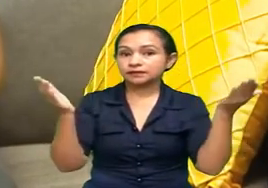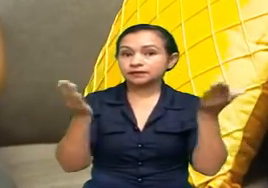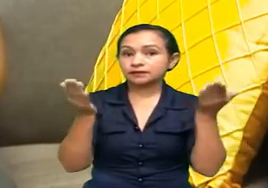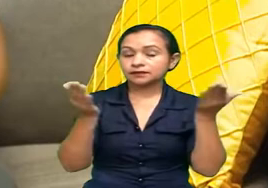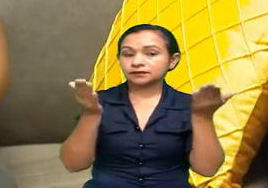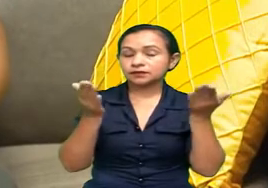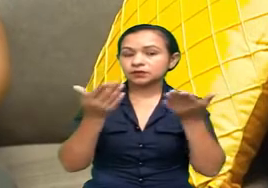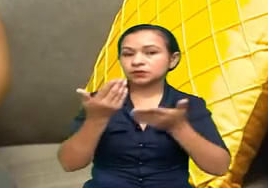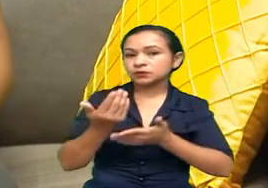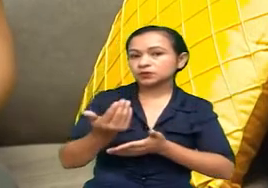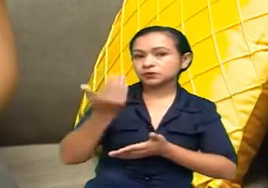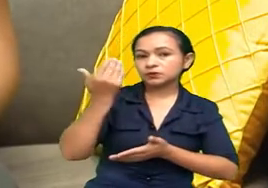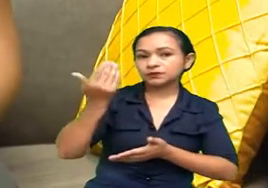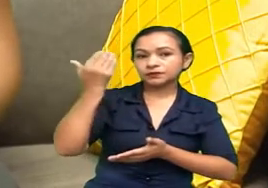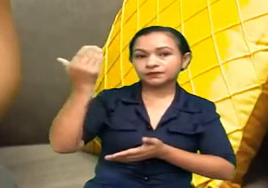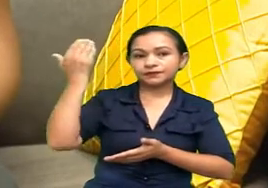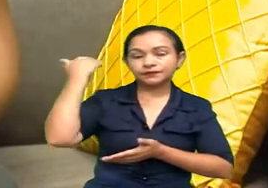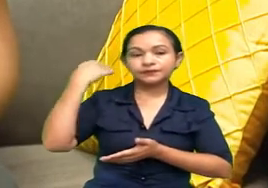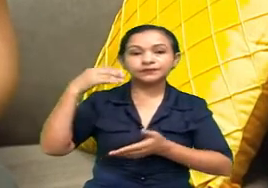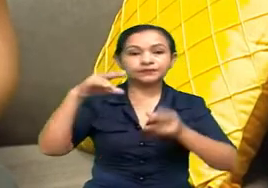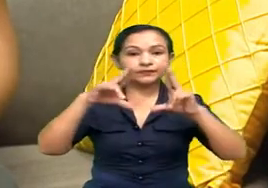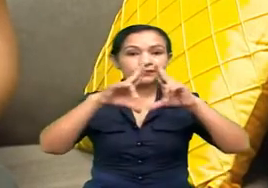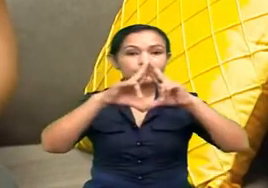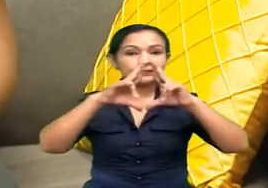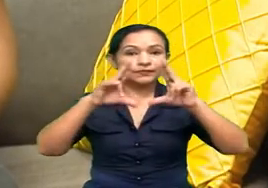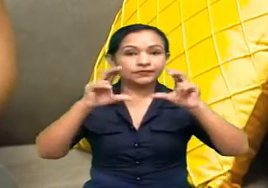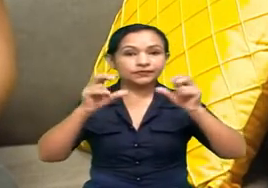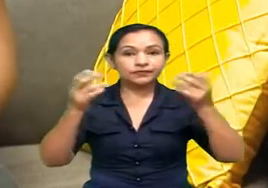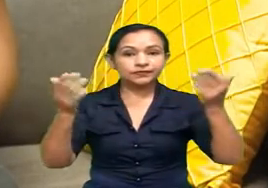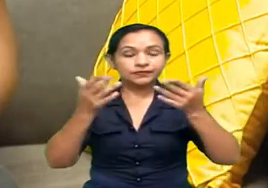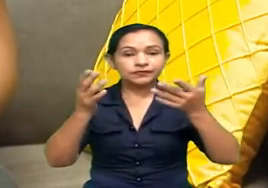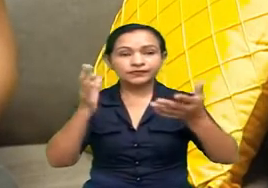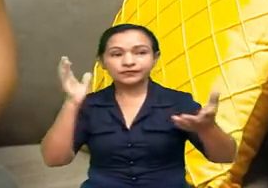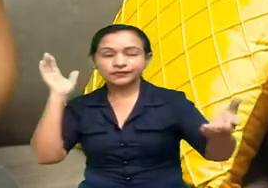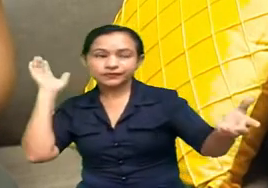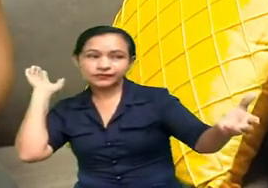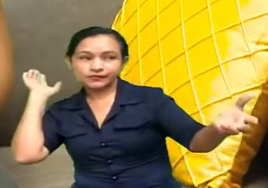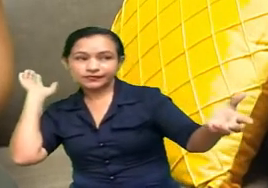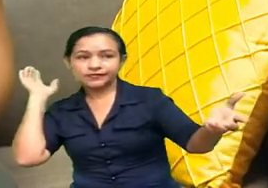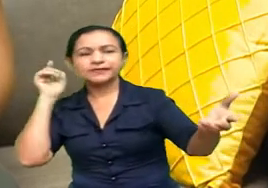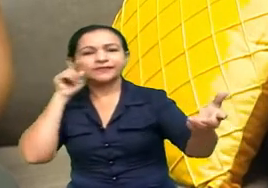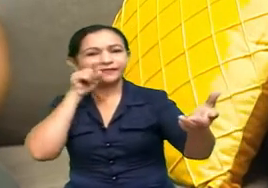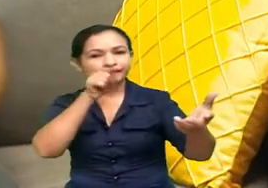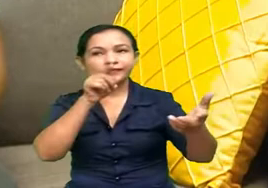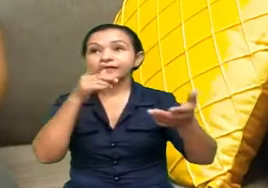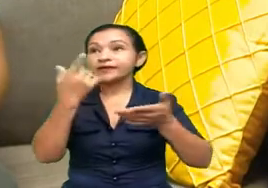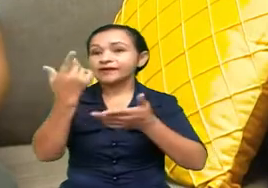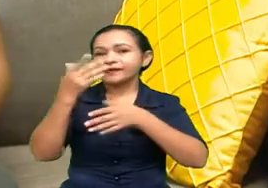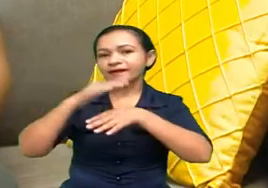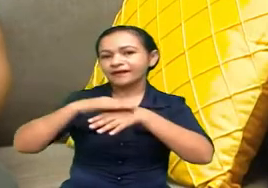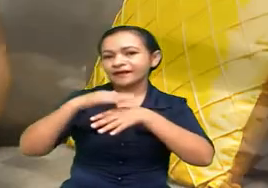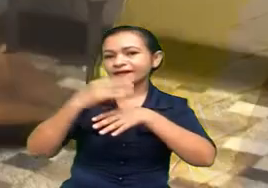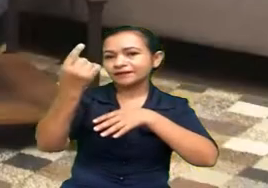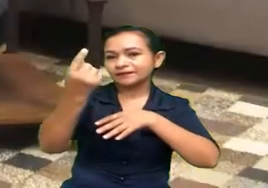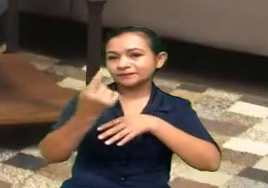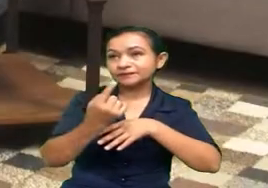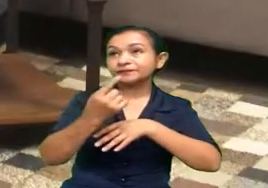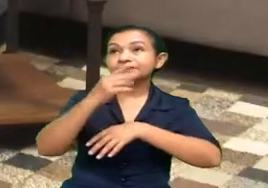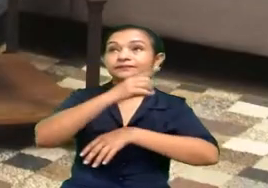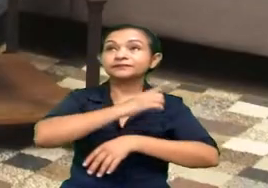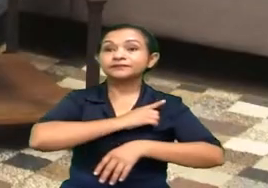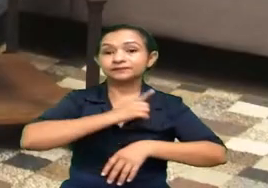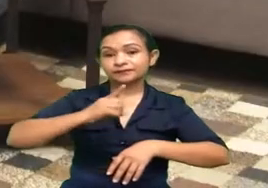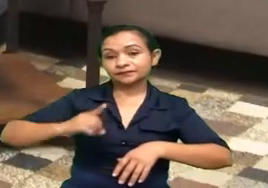momento histórico de nuestro país, como fue la batalla en la Hacienda San Jacinto, y por eso es que hemos invitado hoy al